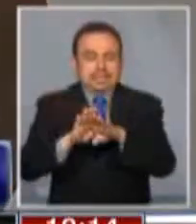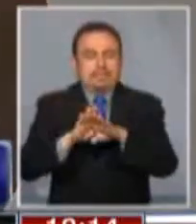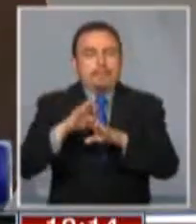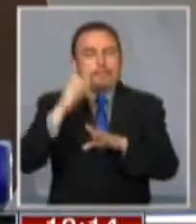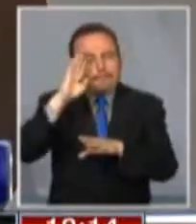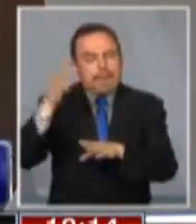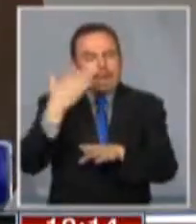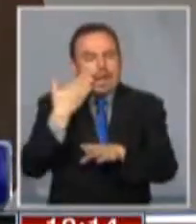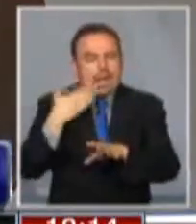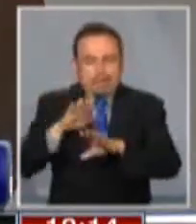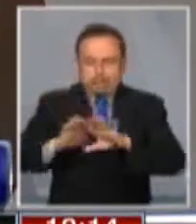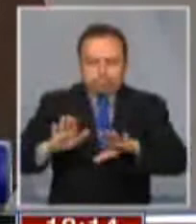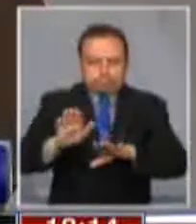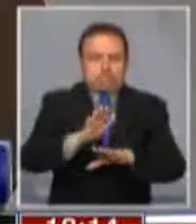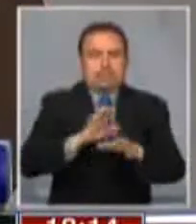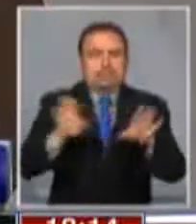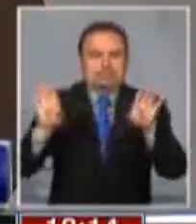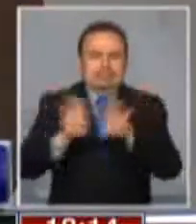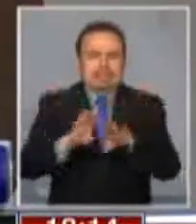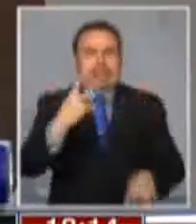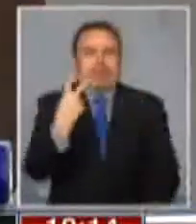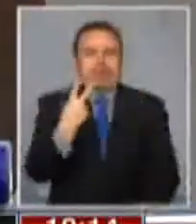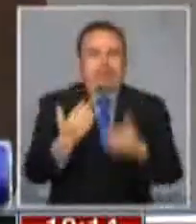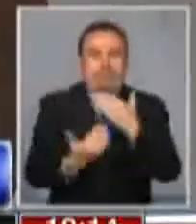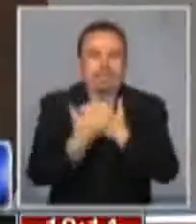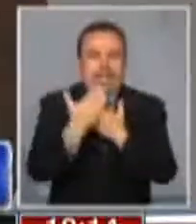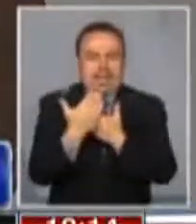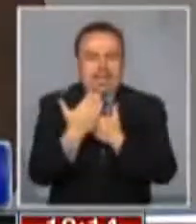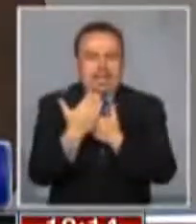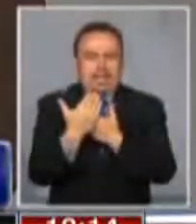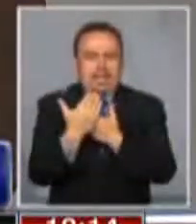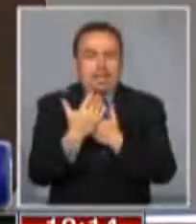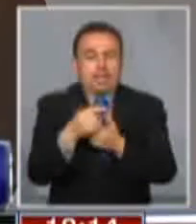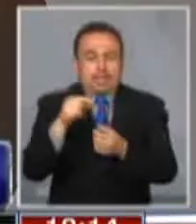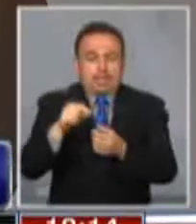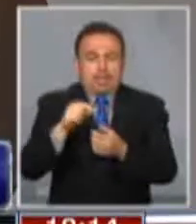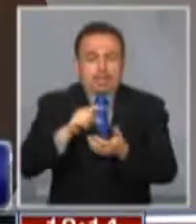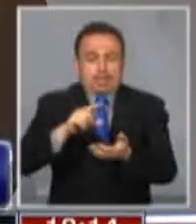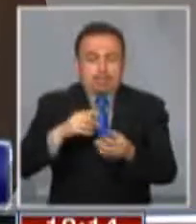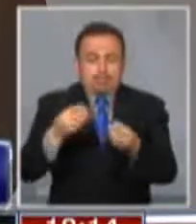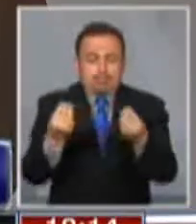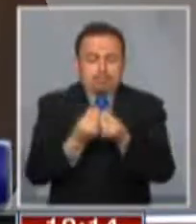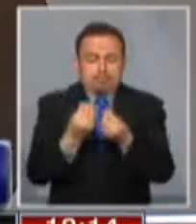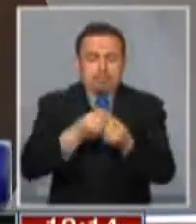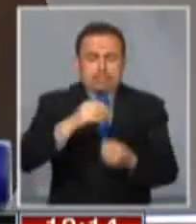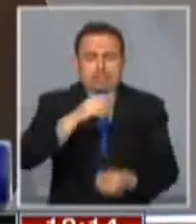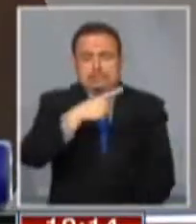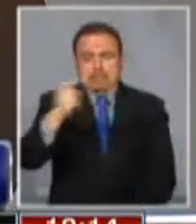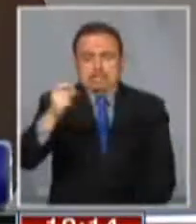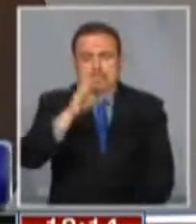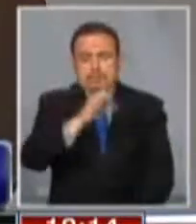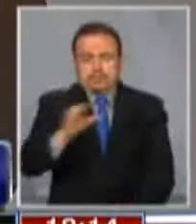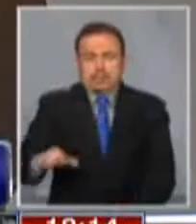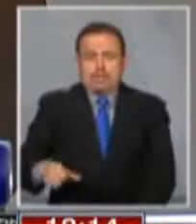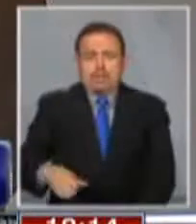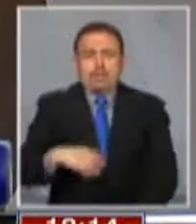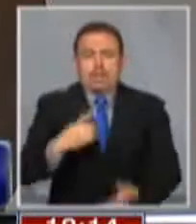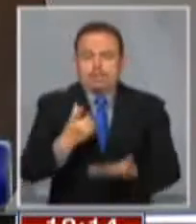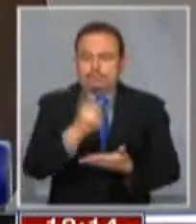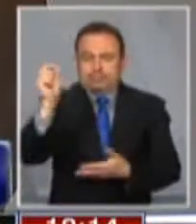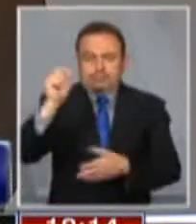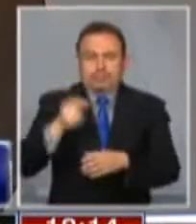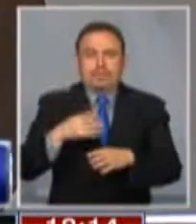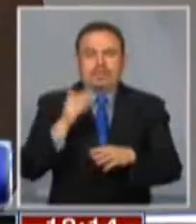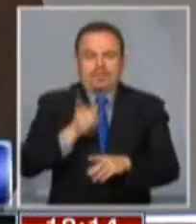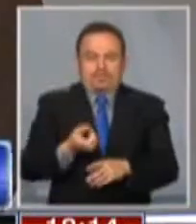tener el local cerrado a las 2 de la mañana. Para evacuar un local donde hay más de 100 personas, tienes que cobrar las cuentas